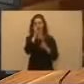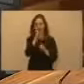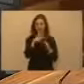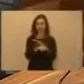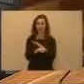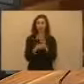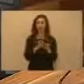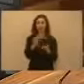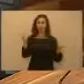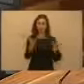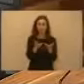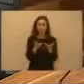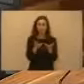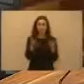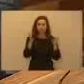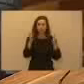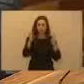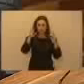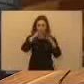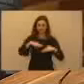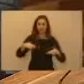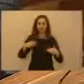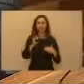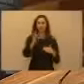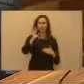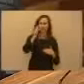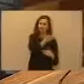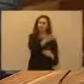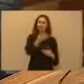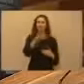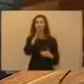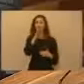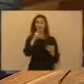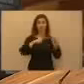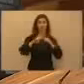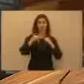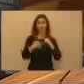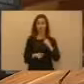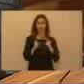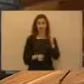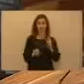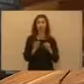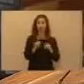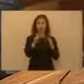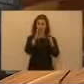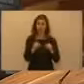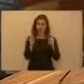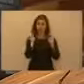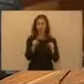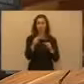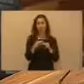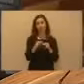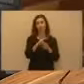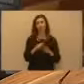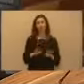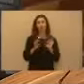de emergencias no se oculta tras ella o no es debido a la ineptitud del gerente o a la suya propia. Desde luego, estoy convencida